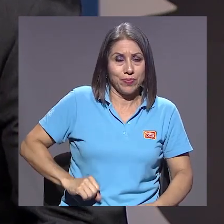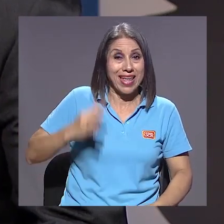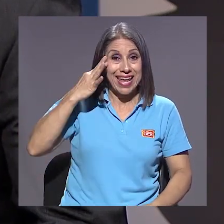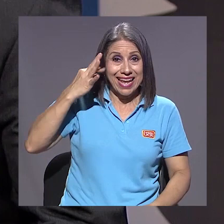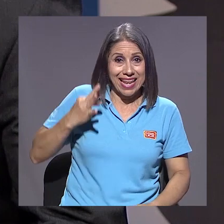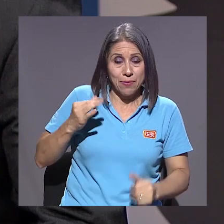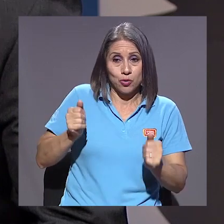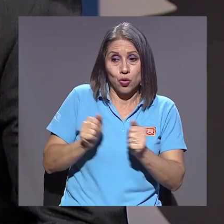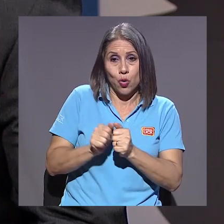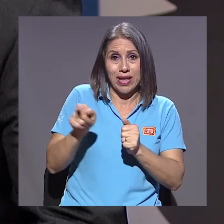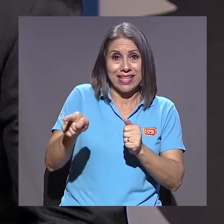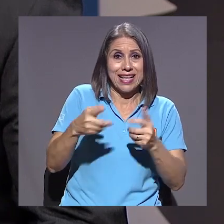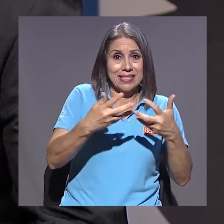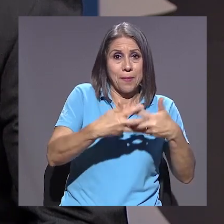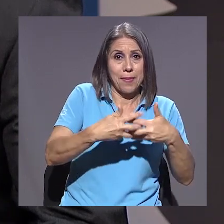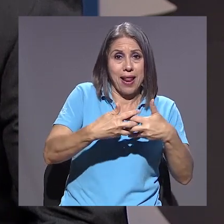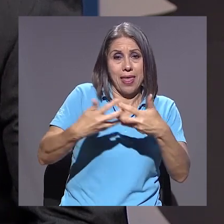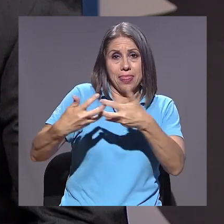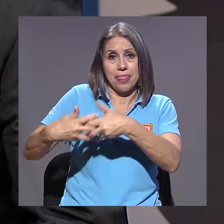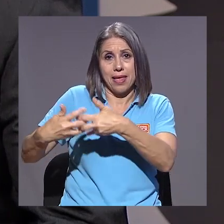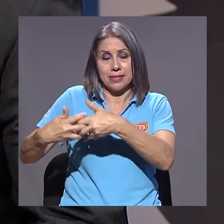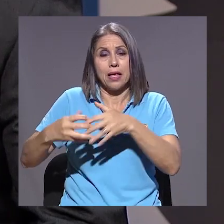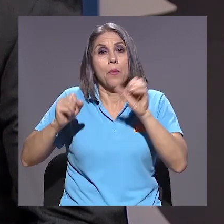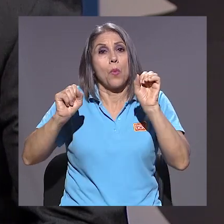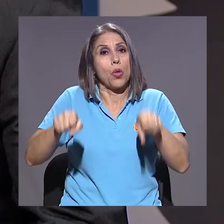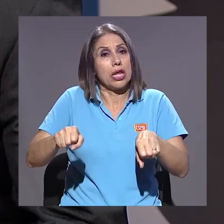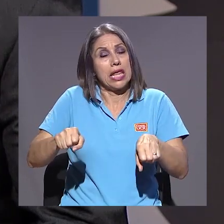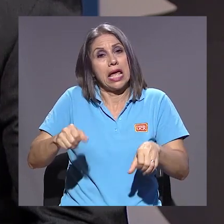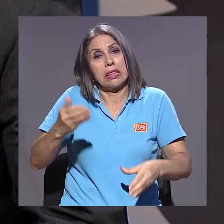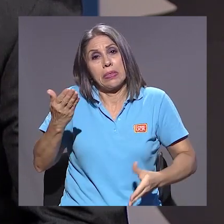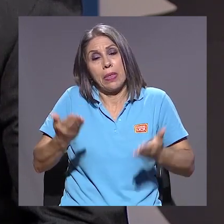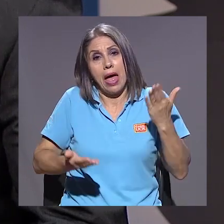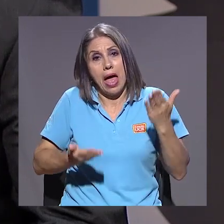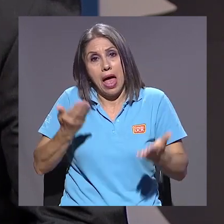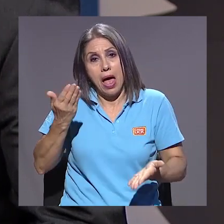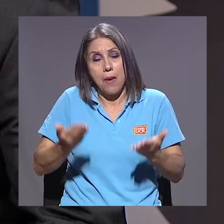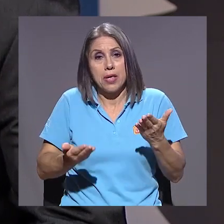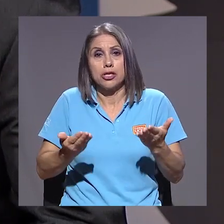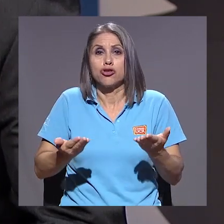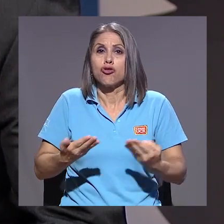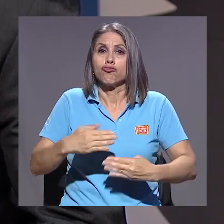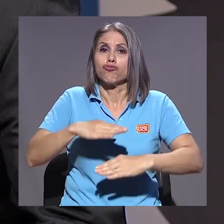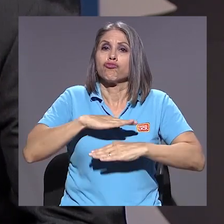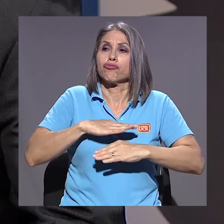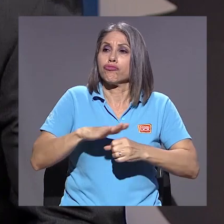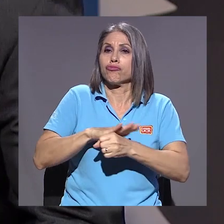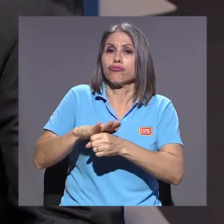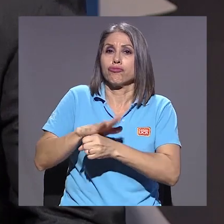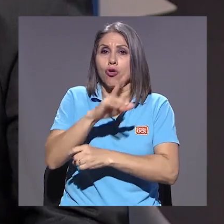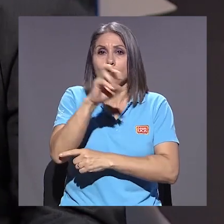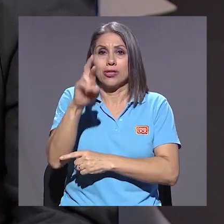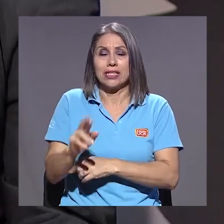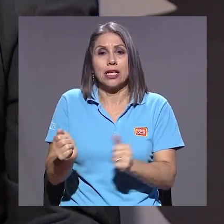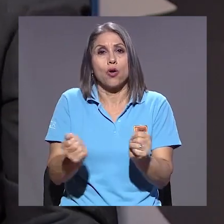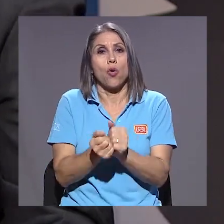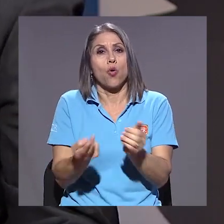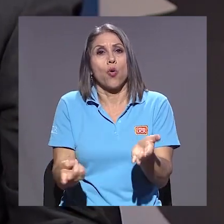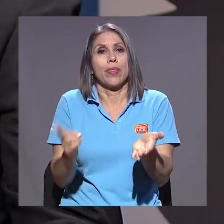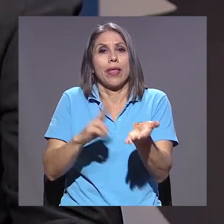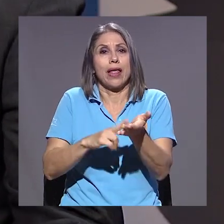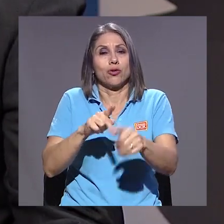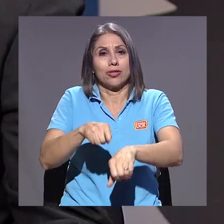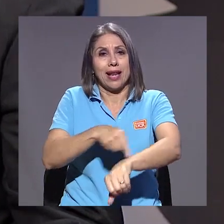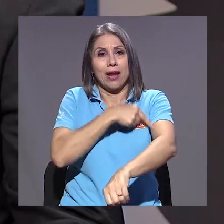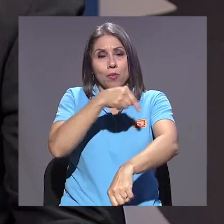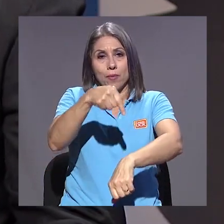originalmente podrían tener una posibilidad de brindar abastecimiento a Costa Rica, sobre todo con contratos de más de largo